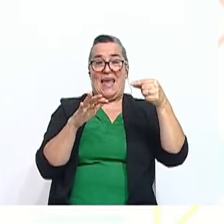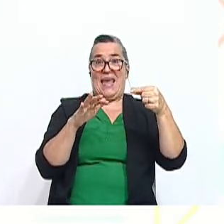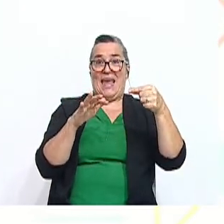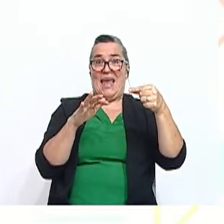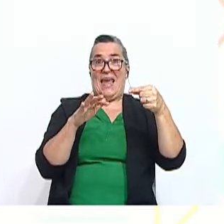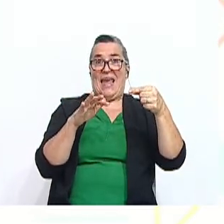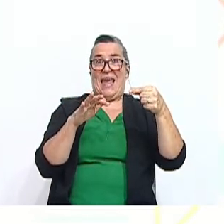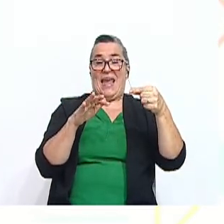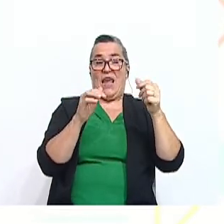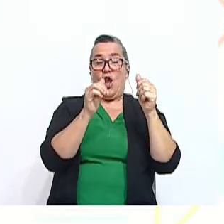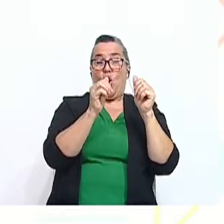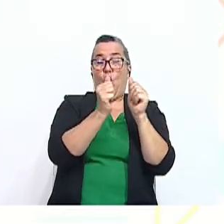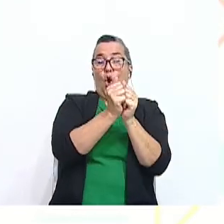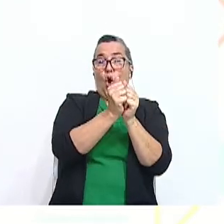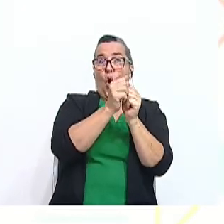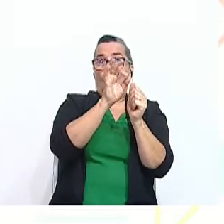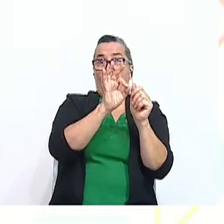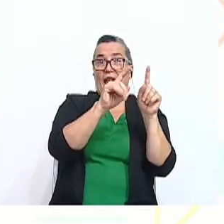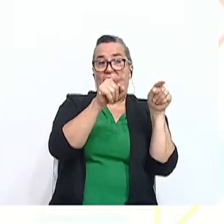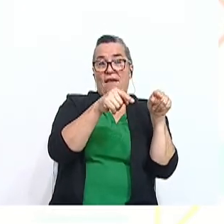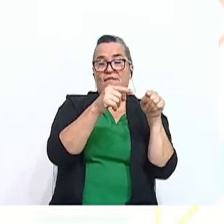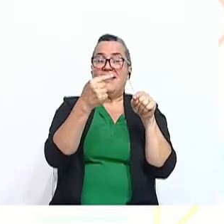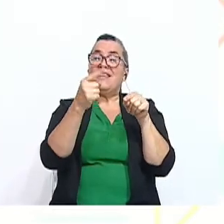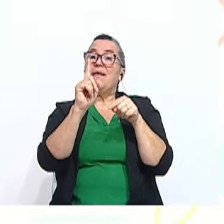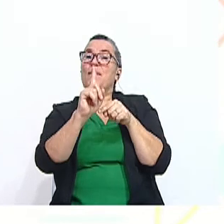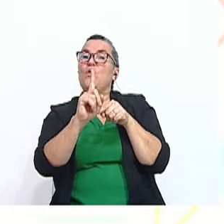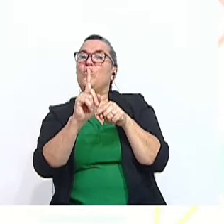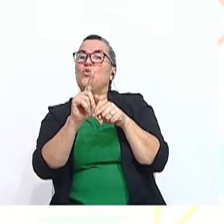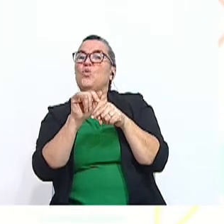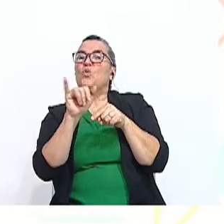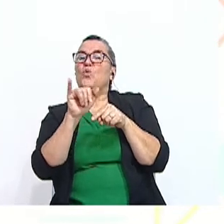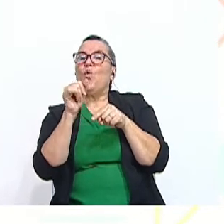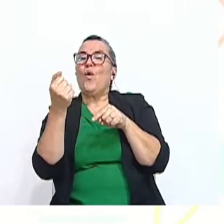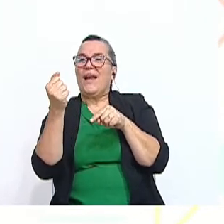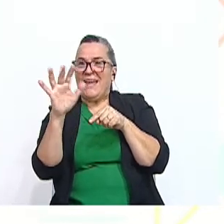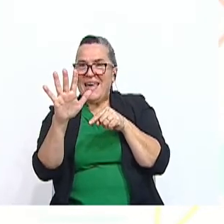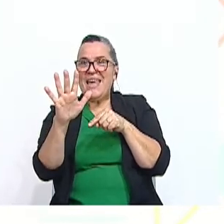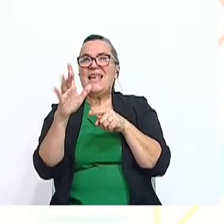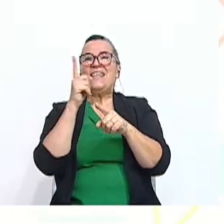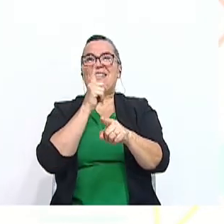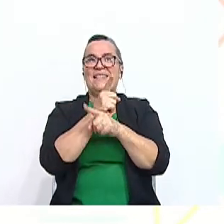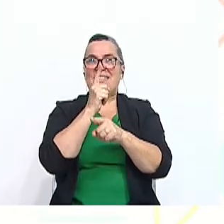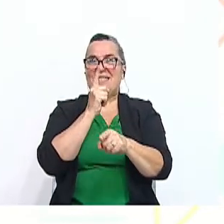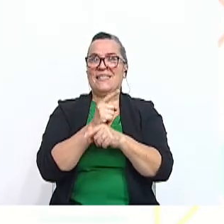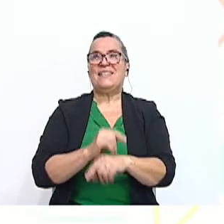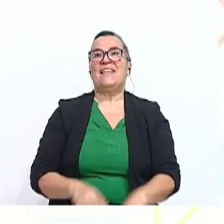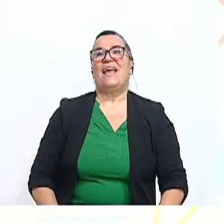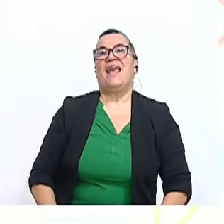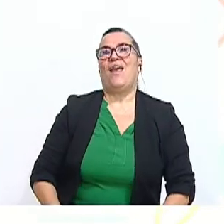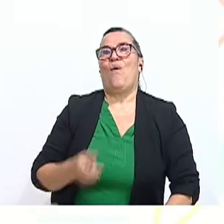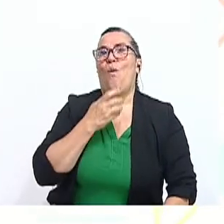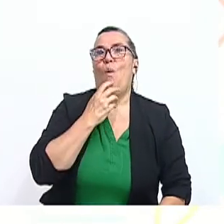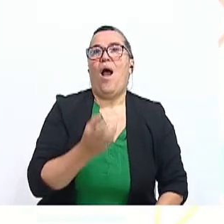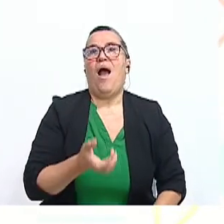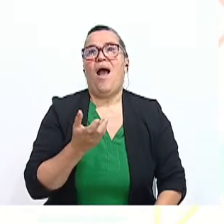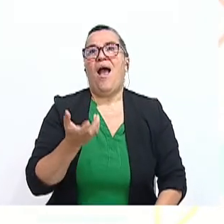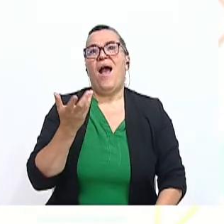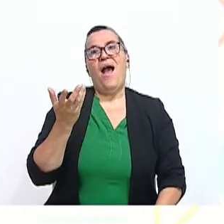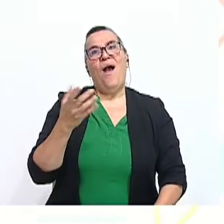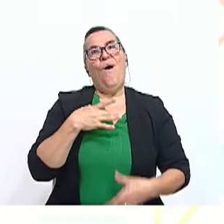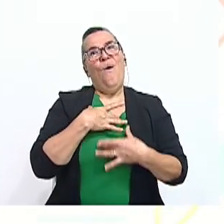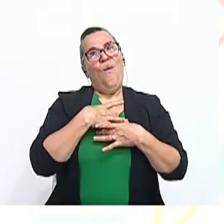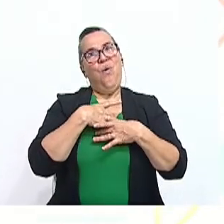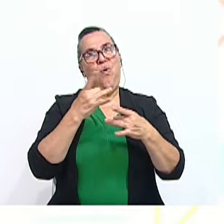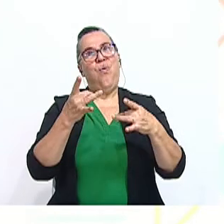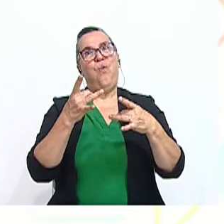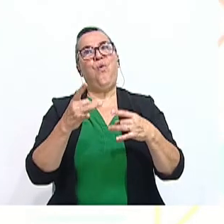La g compuesta con f de -1 es igual a 15. ¡Wow! Qué